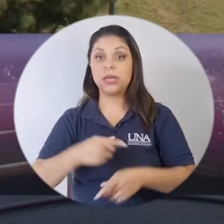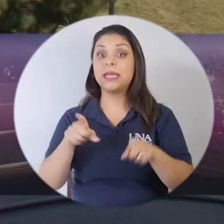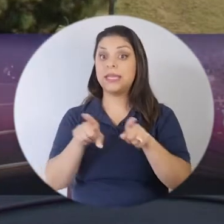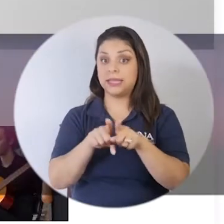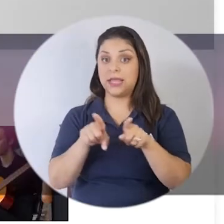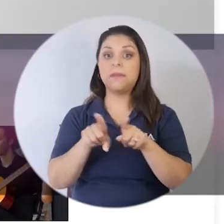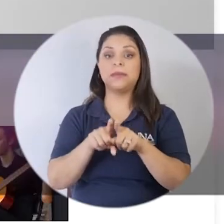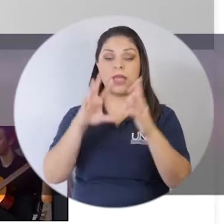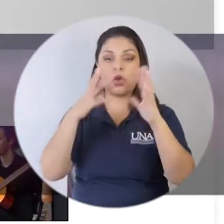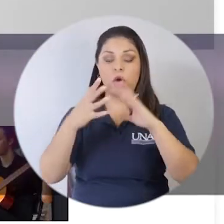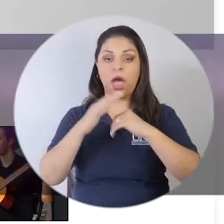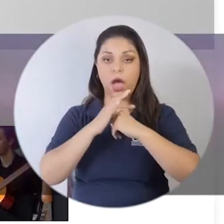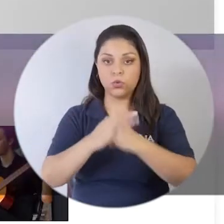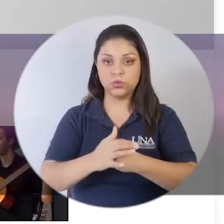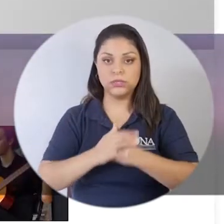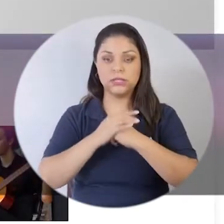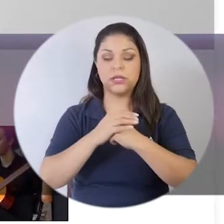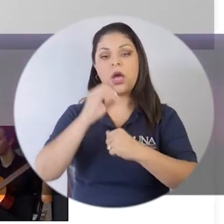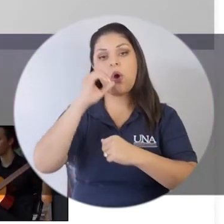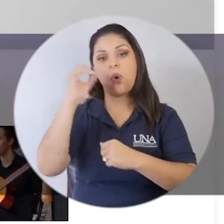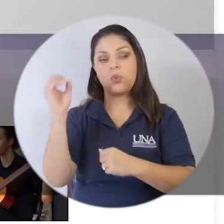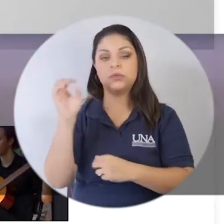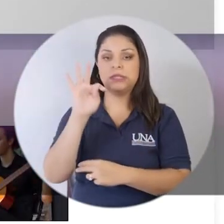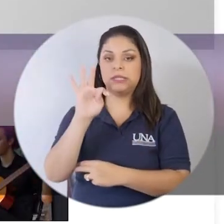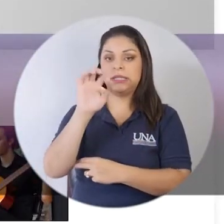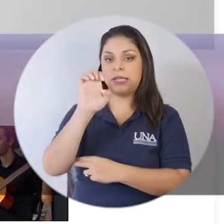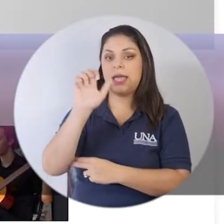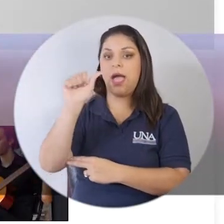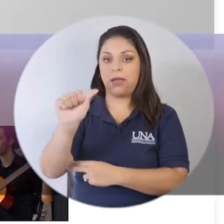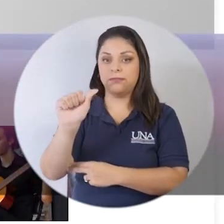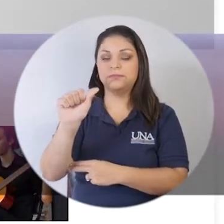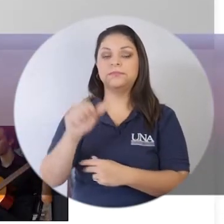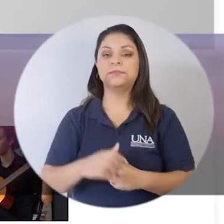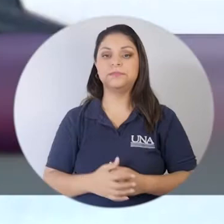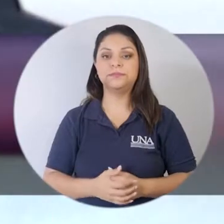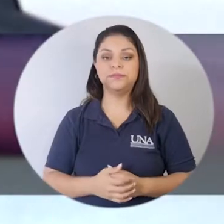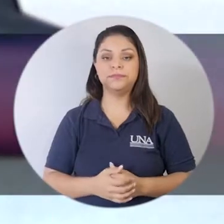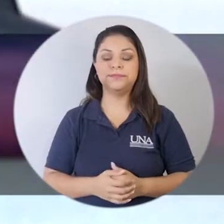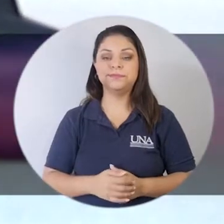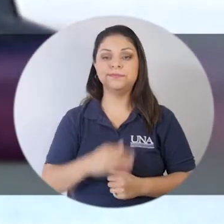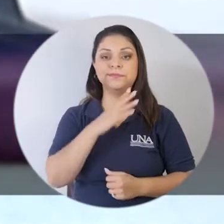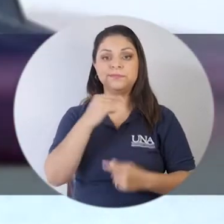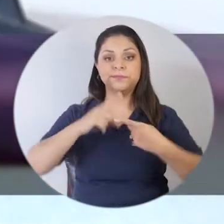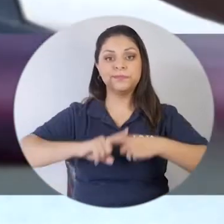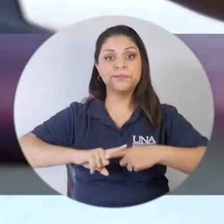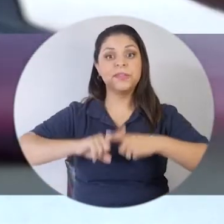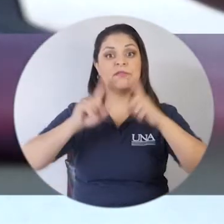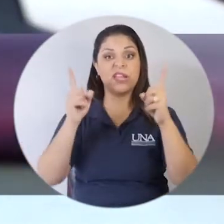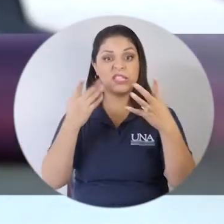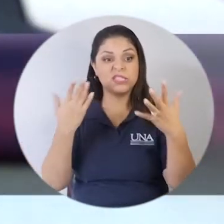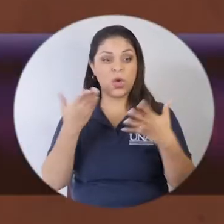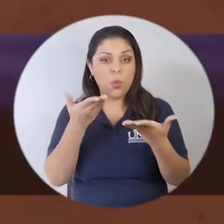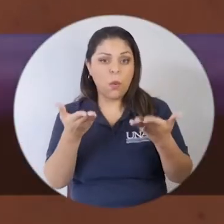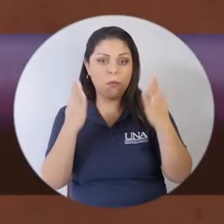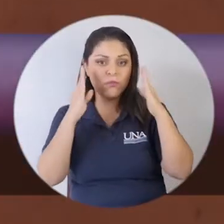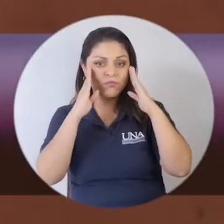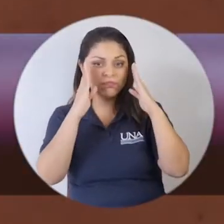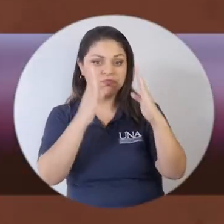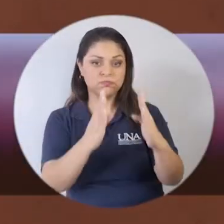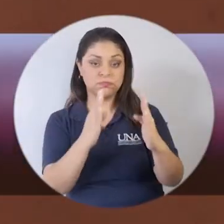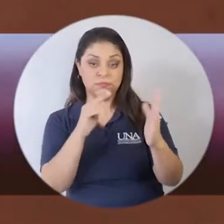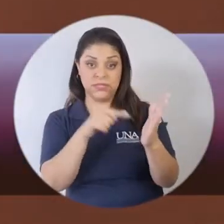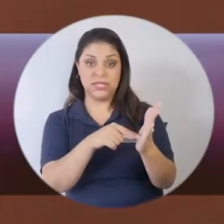o TEA. La diferencia de cómo se aborda una persona dentro